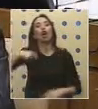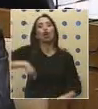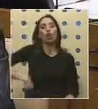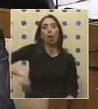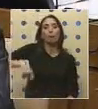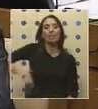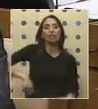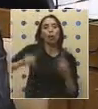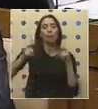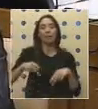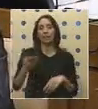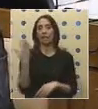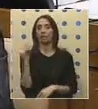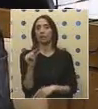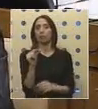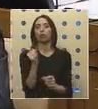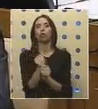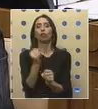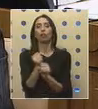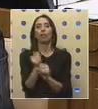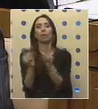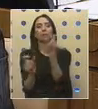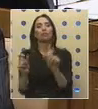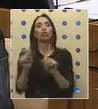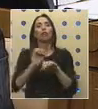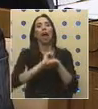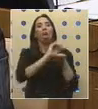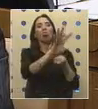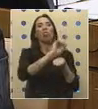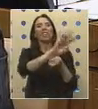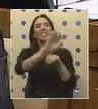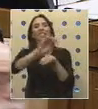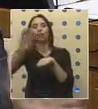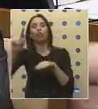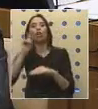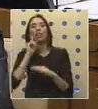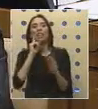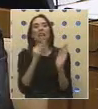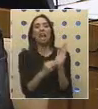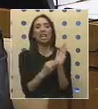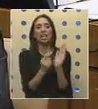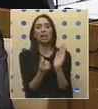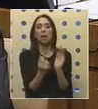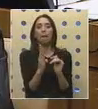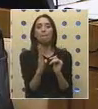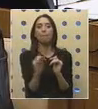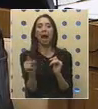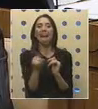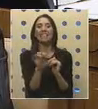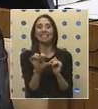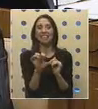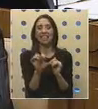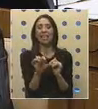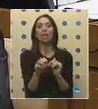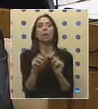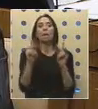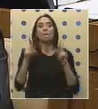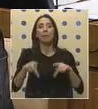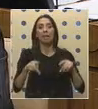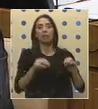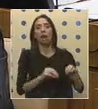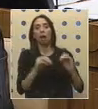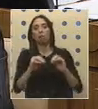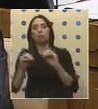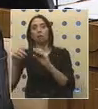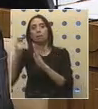hace poco los trabajadores de distribuidoras que tienen un base y al que las metas se les desplazan mes a mes. Y el